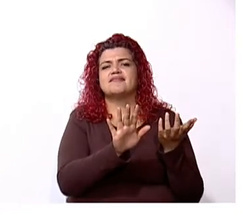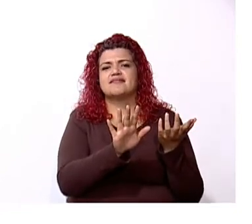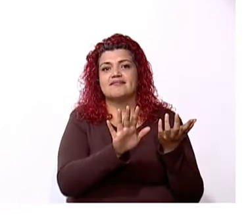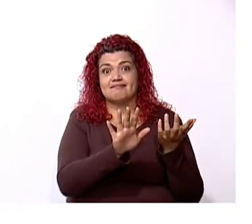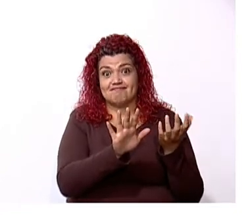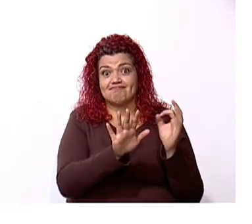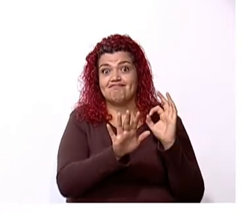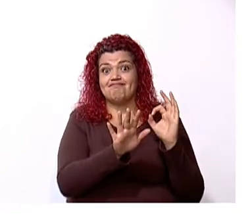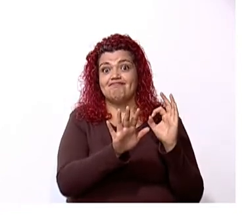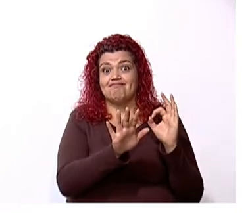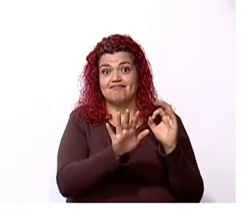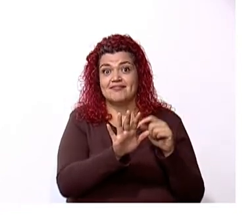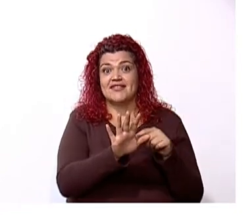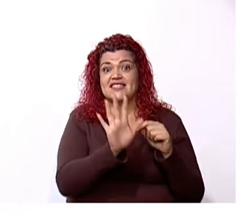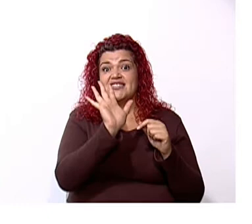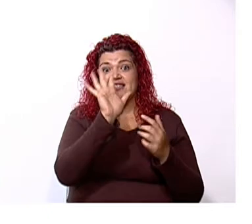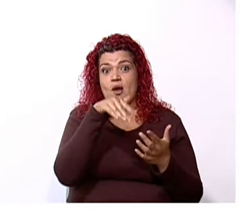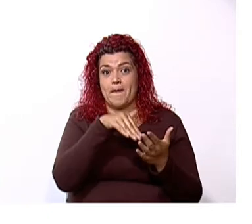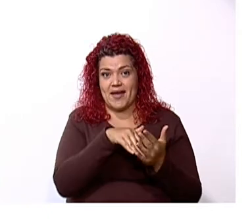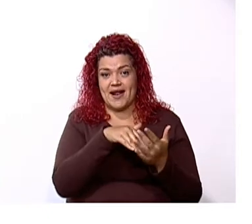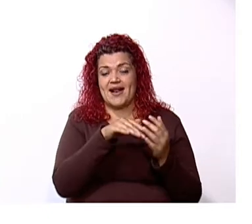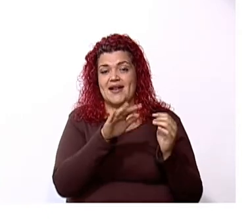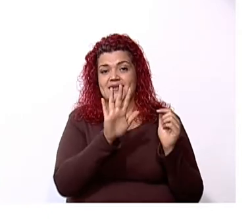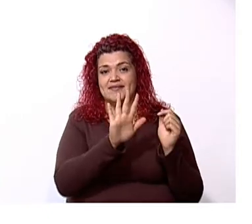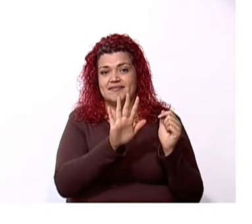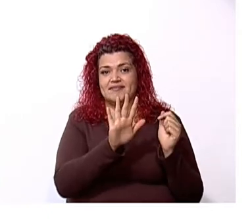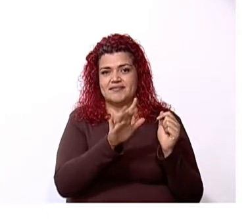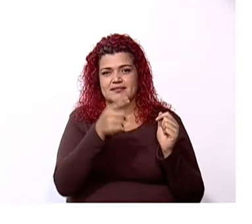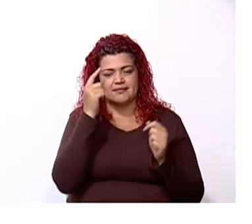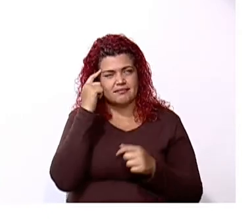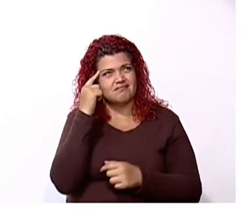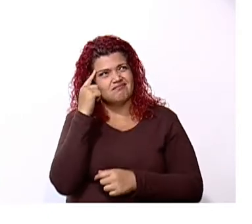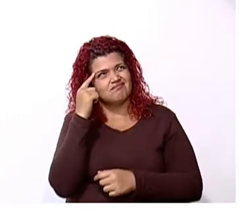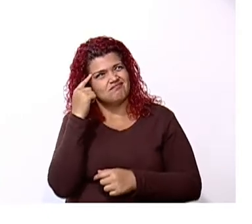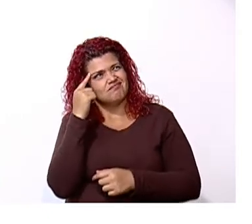Muy bien, 5.000. Pensemos,